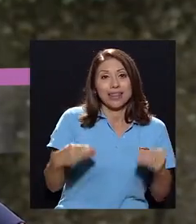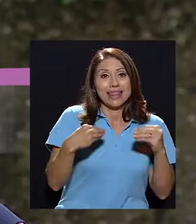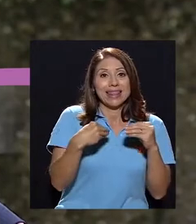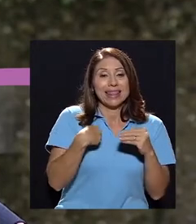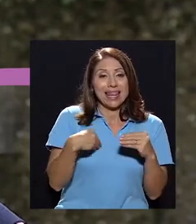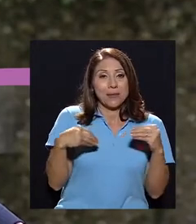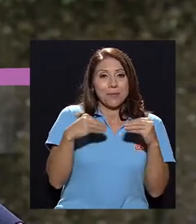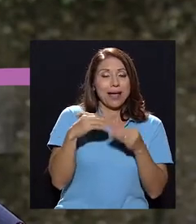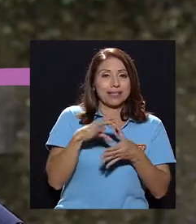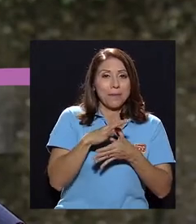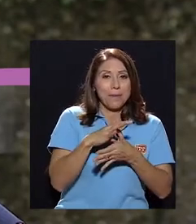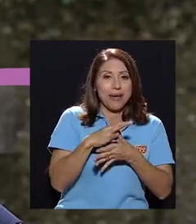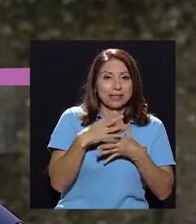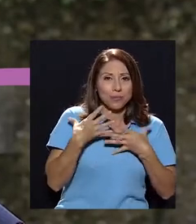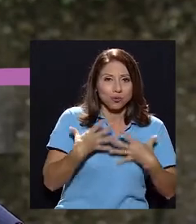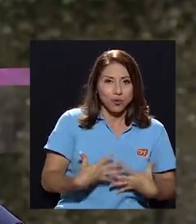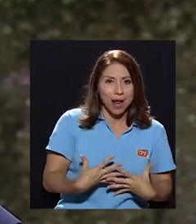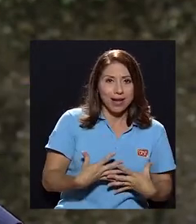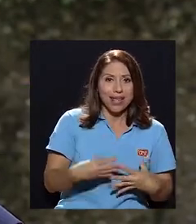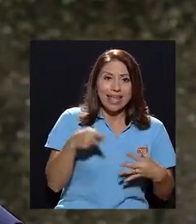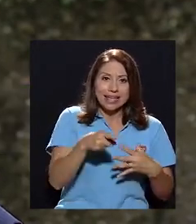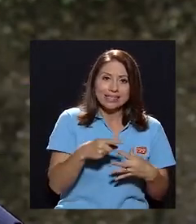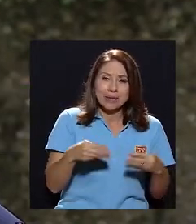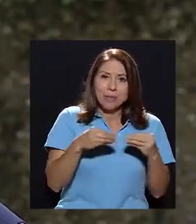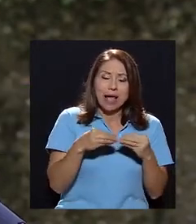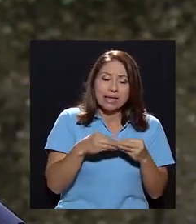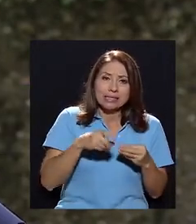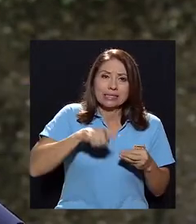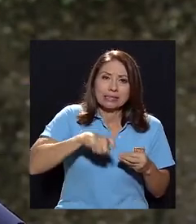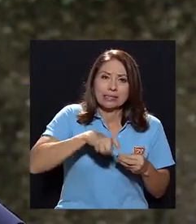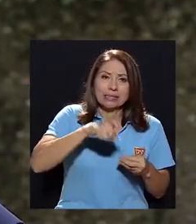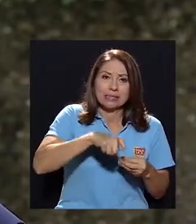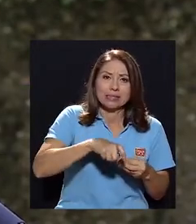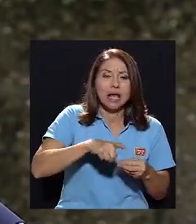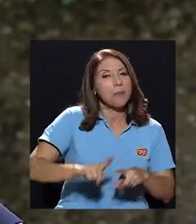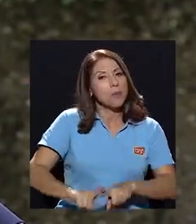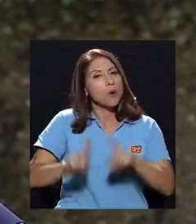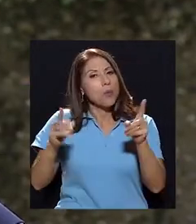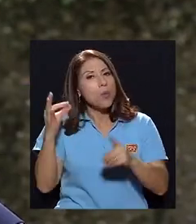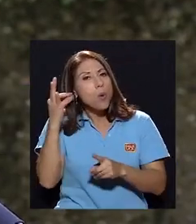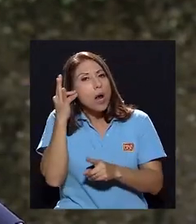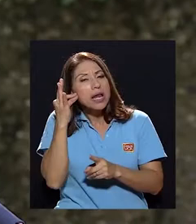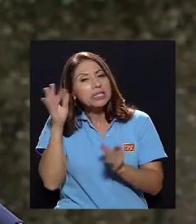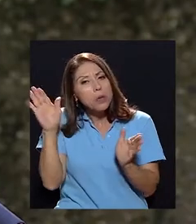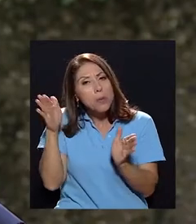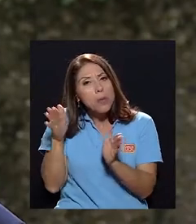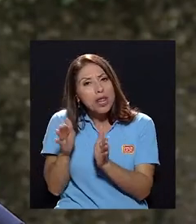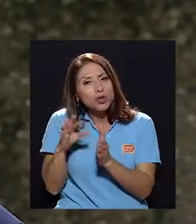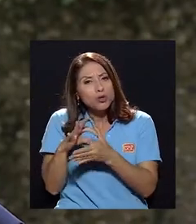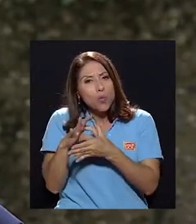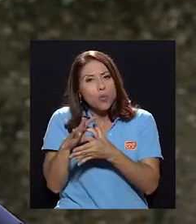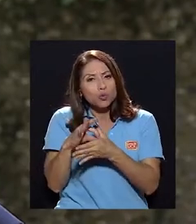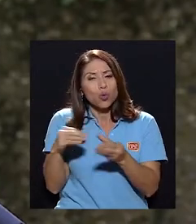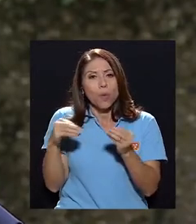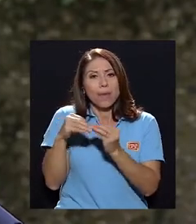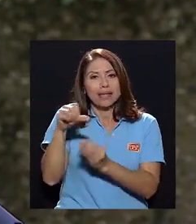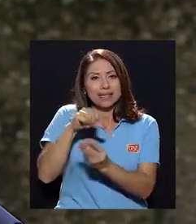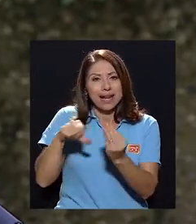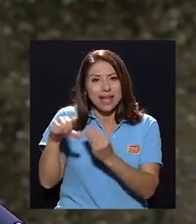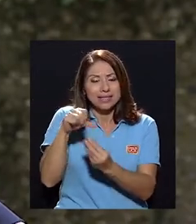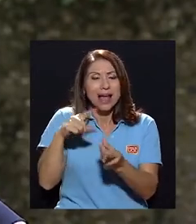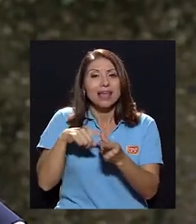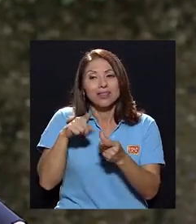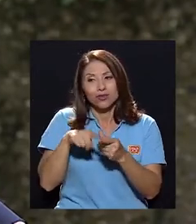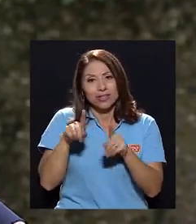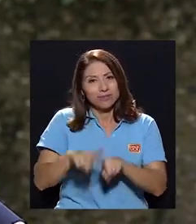el músculo gasta más energía que la grasa, y las mujeres usualmente tenemos menos músculo y más grasa. Entonces eso